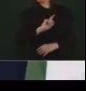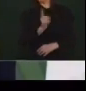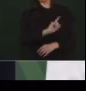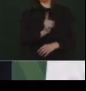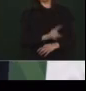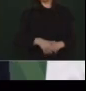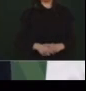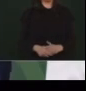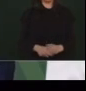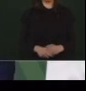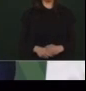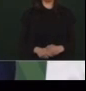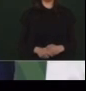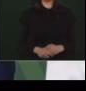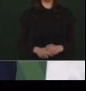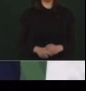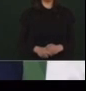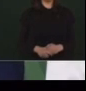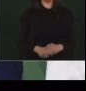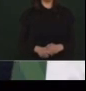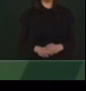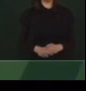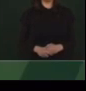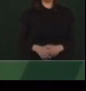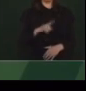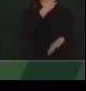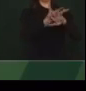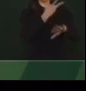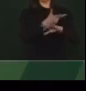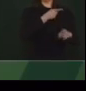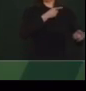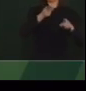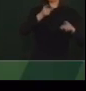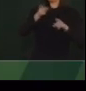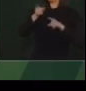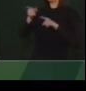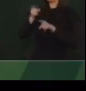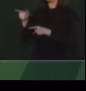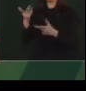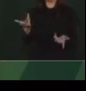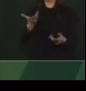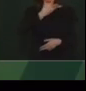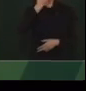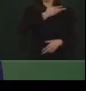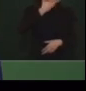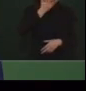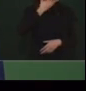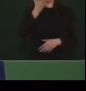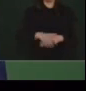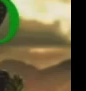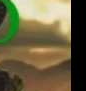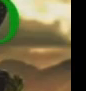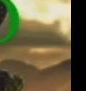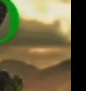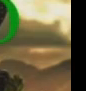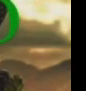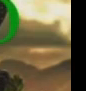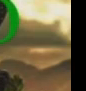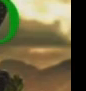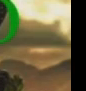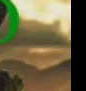se defendían ante los agravios del gobierno de Estados Unidos. Se me viene ahorita a la cabeza una caricatura.